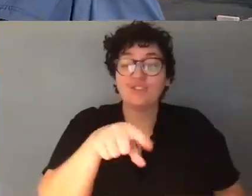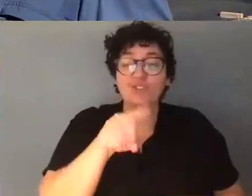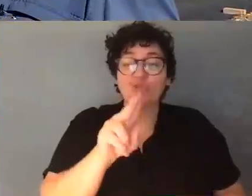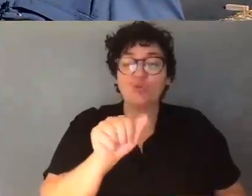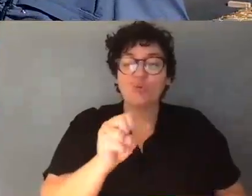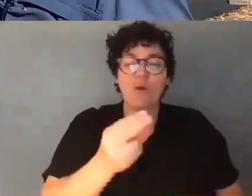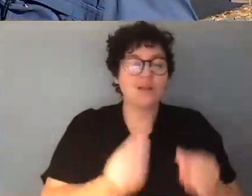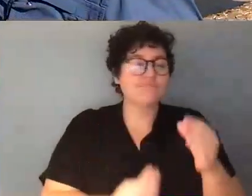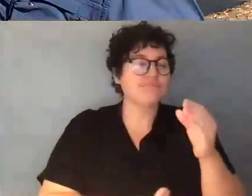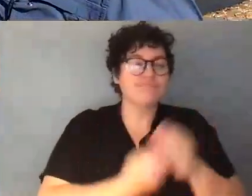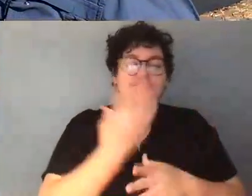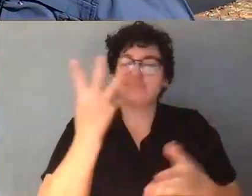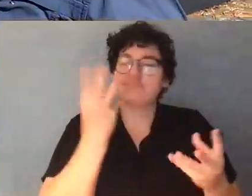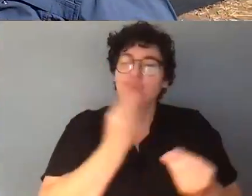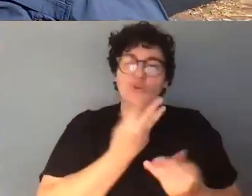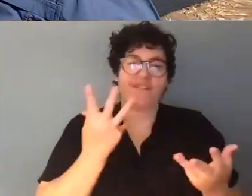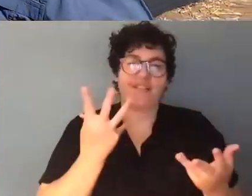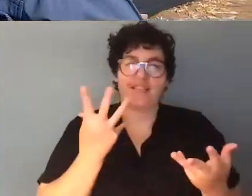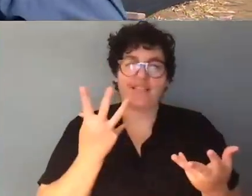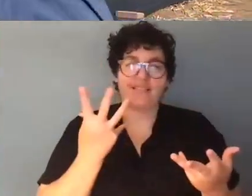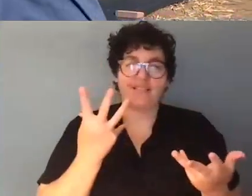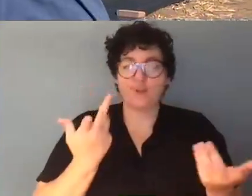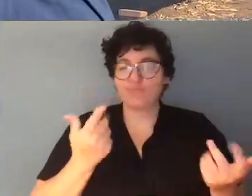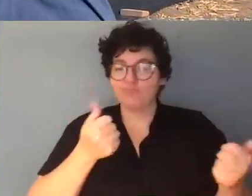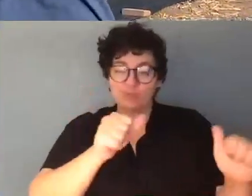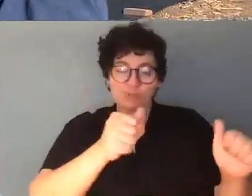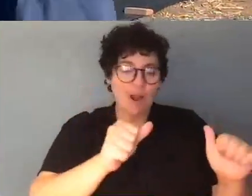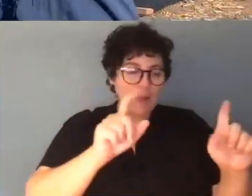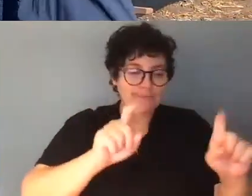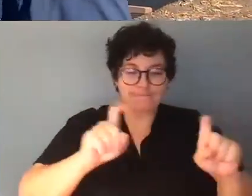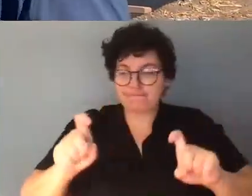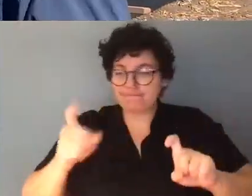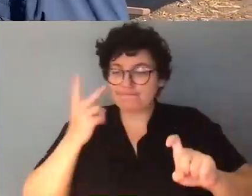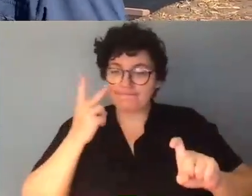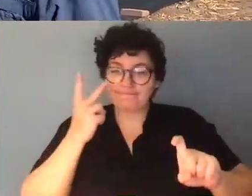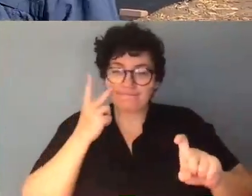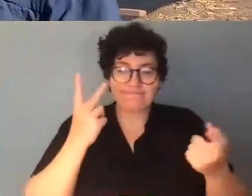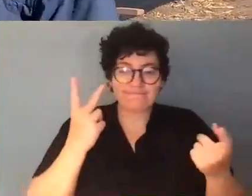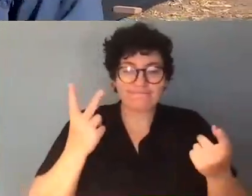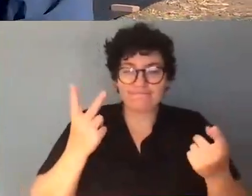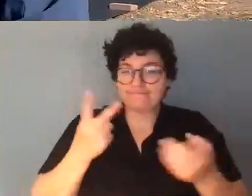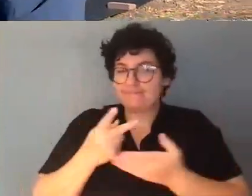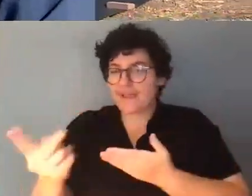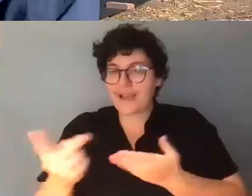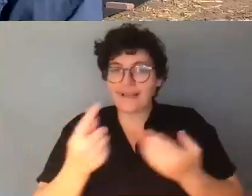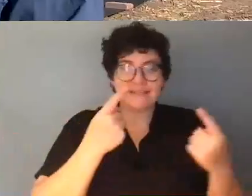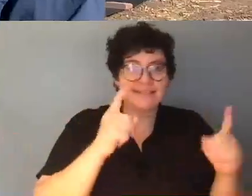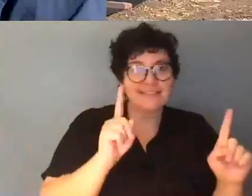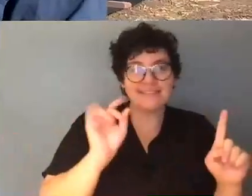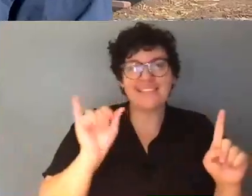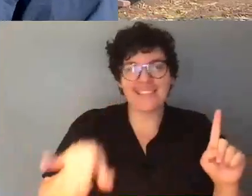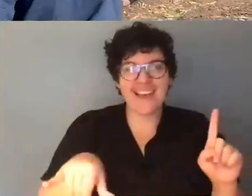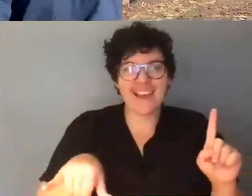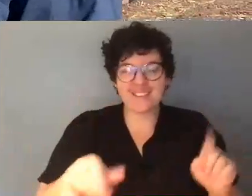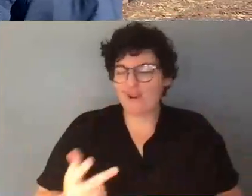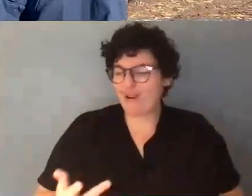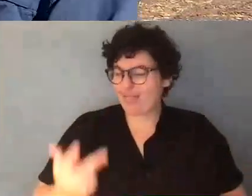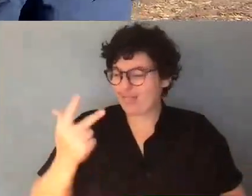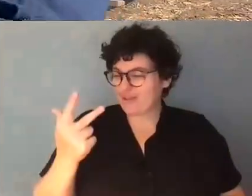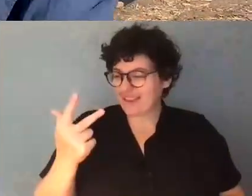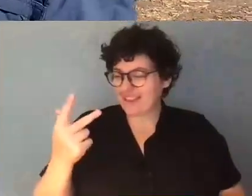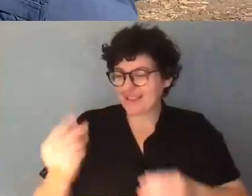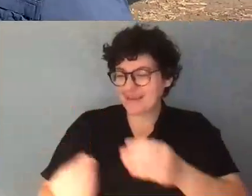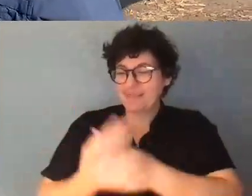creció muy bonito la calabaza de Tajín, ya está lleno de calabazas. Y así fue nuestra experiencia.